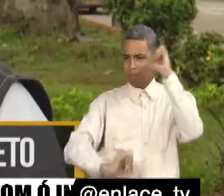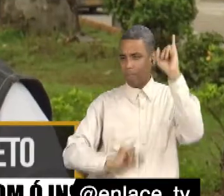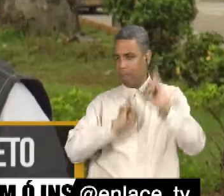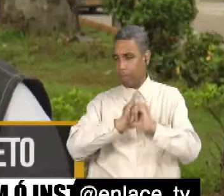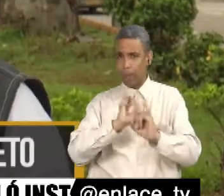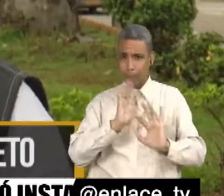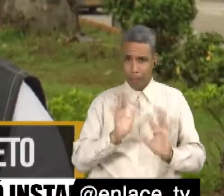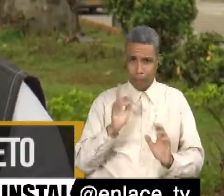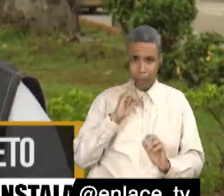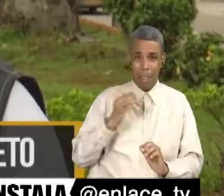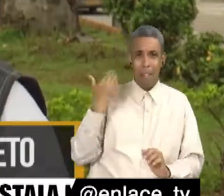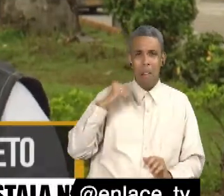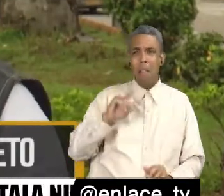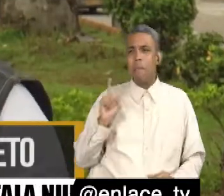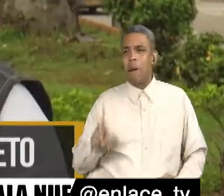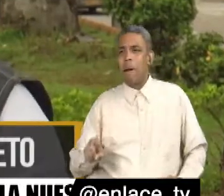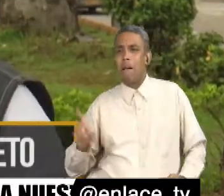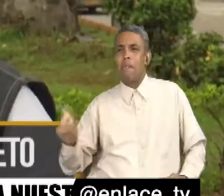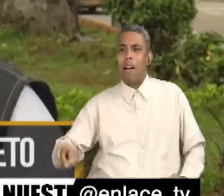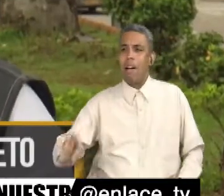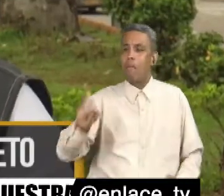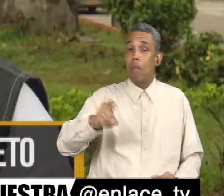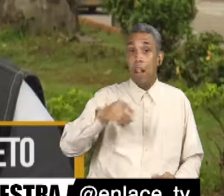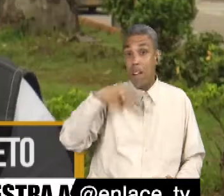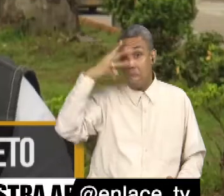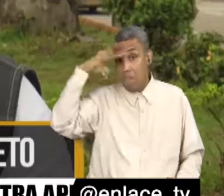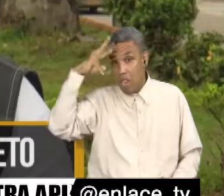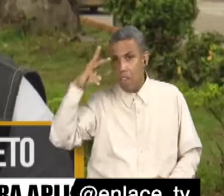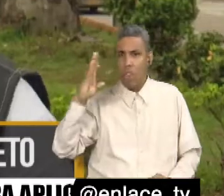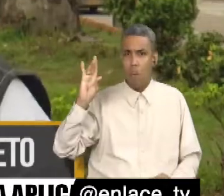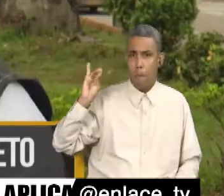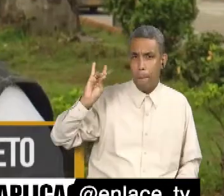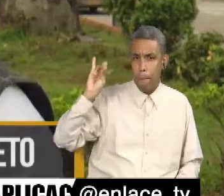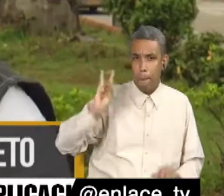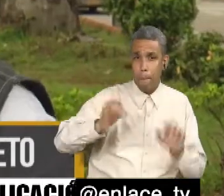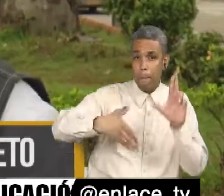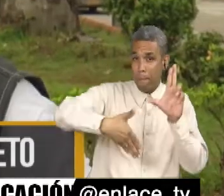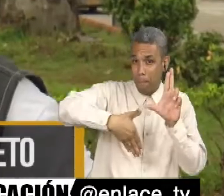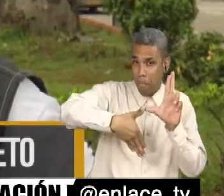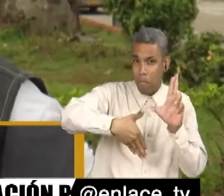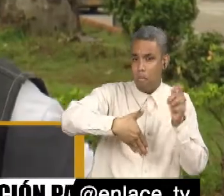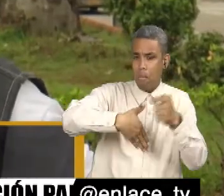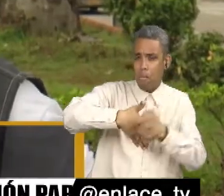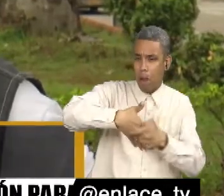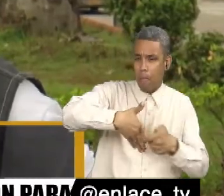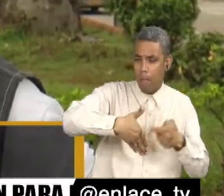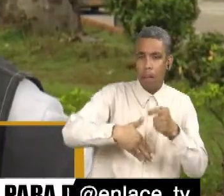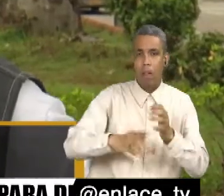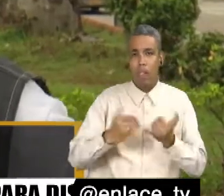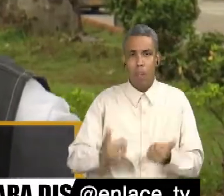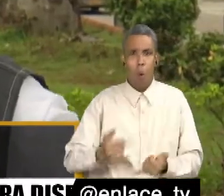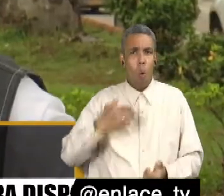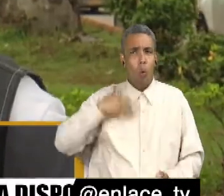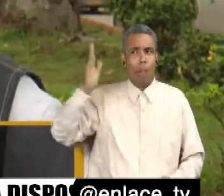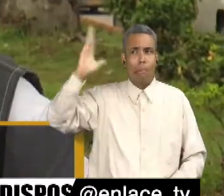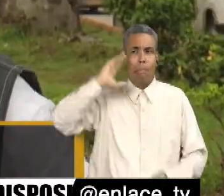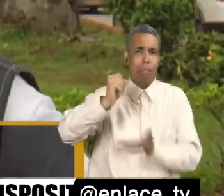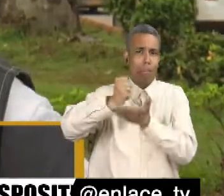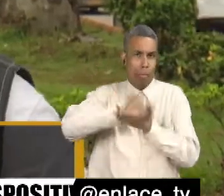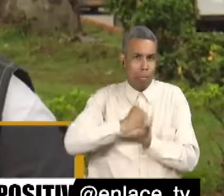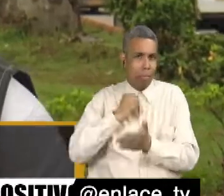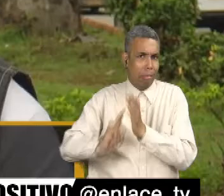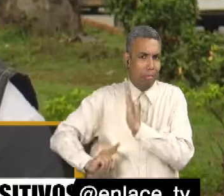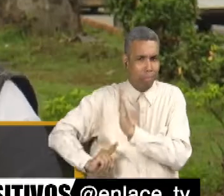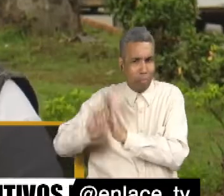Vinimos de una gira por México, Bolivia, con gran éxito, gracias a Dios. Y bueno, queremos